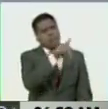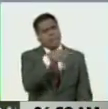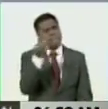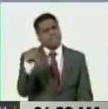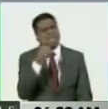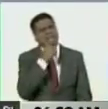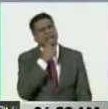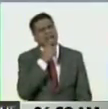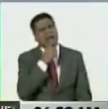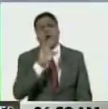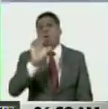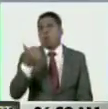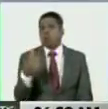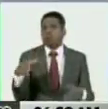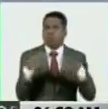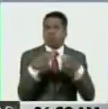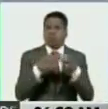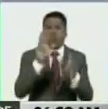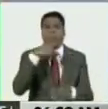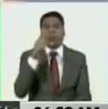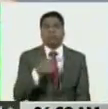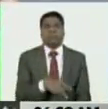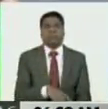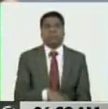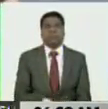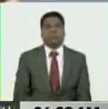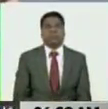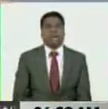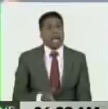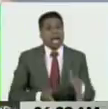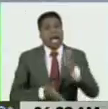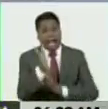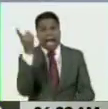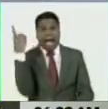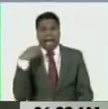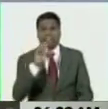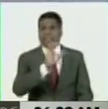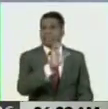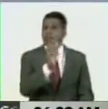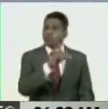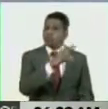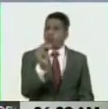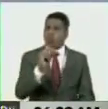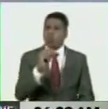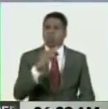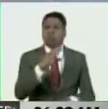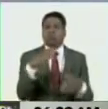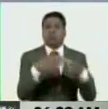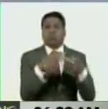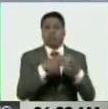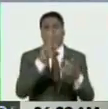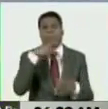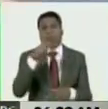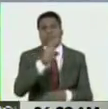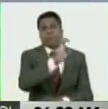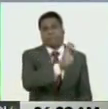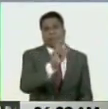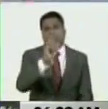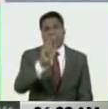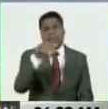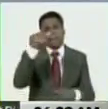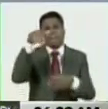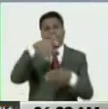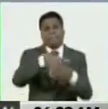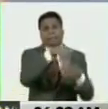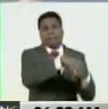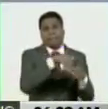¿Qué pasó con esta organización? En su momento, él no fue un proceso electoral, pero el Consejo Nacional Electoral, en el momento que